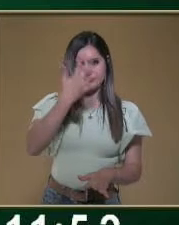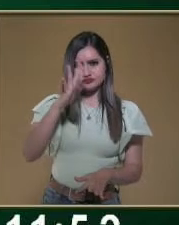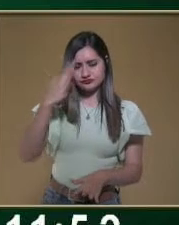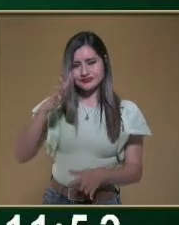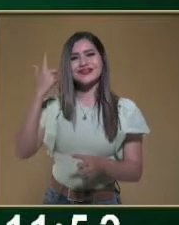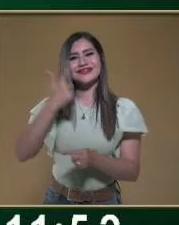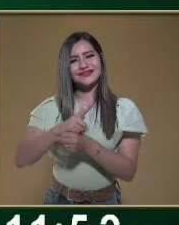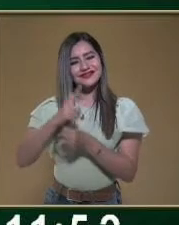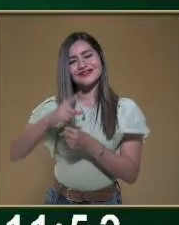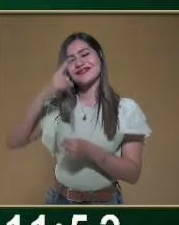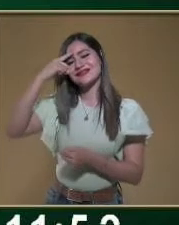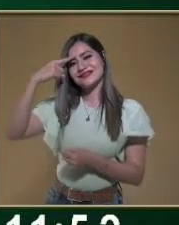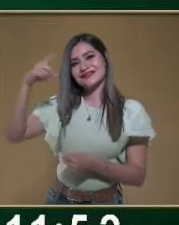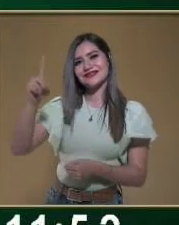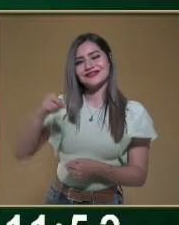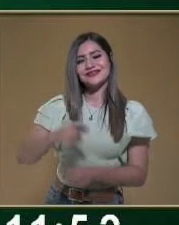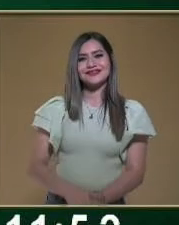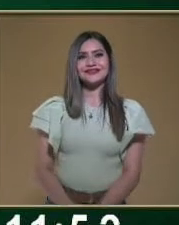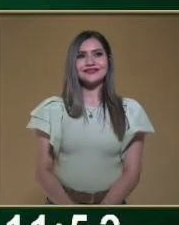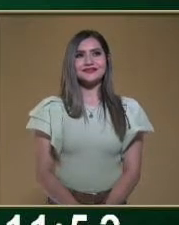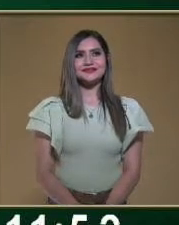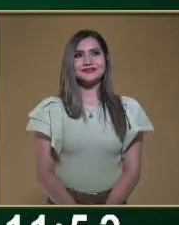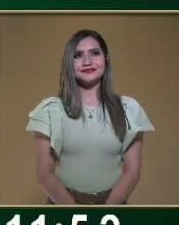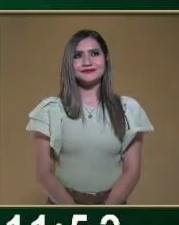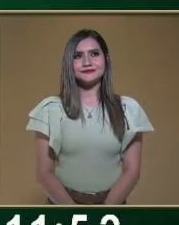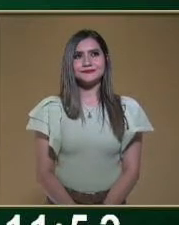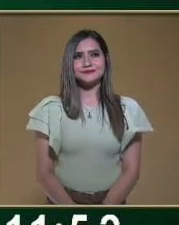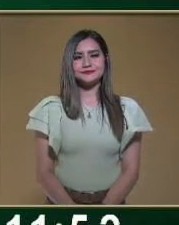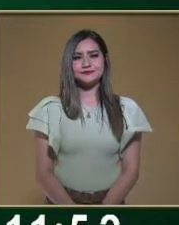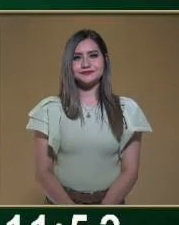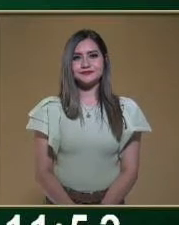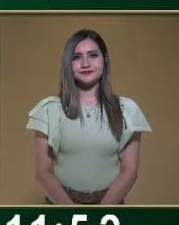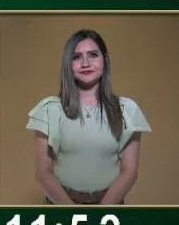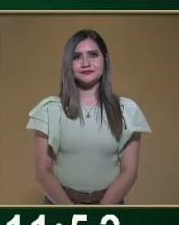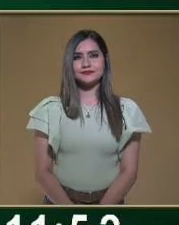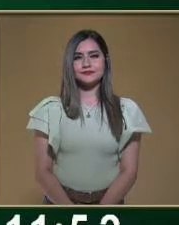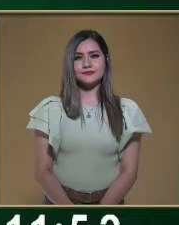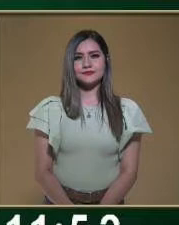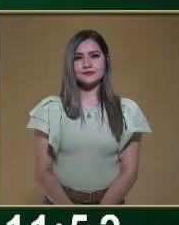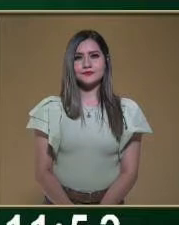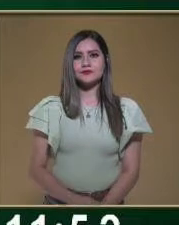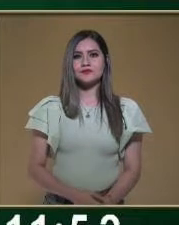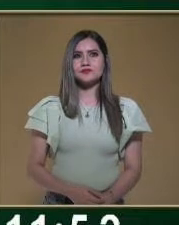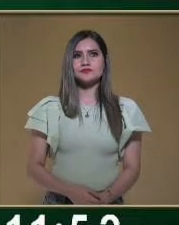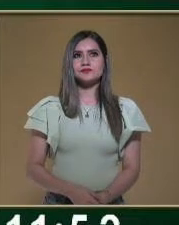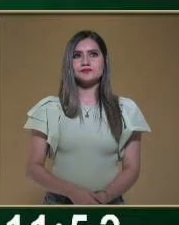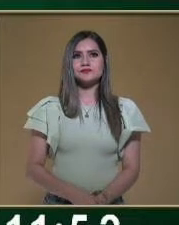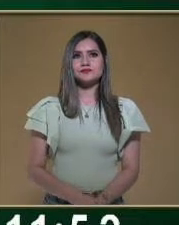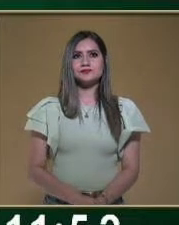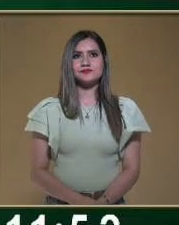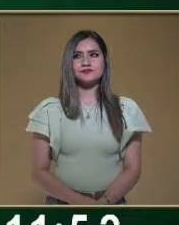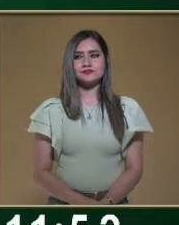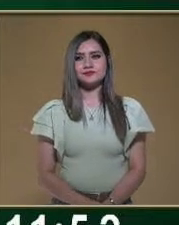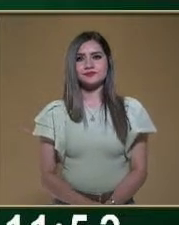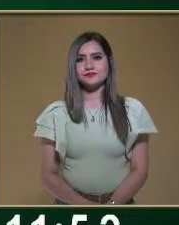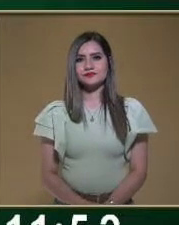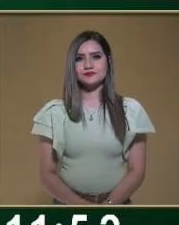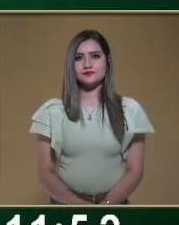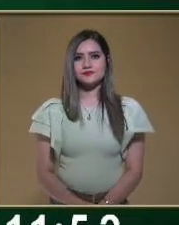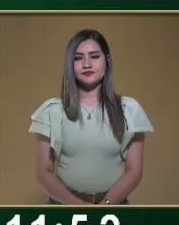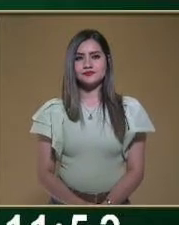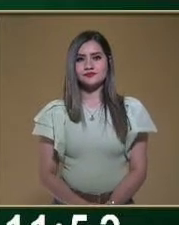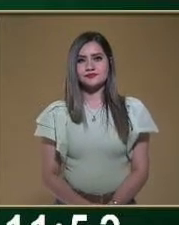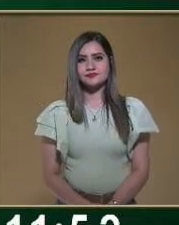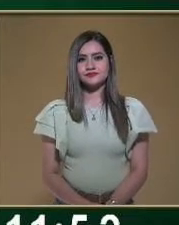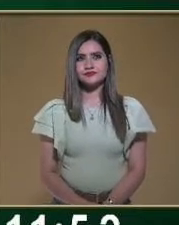el primer número de esa fila que me falta. Sí, porque el que está arriba es el 11. Y si el que está abajo, como voy de